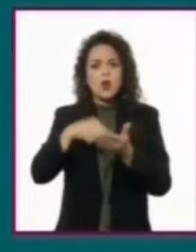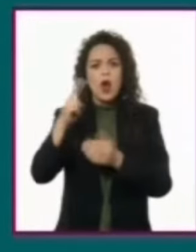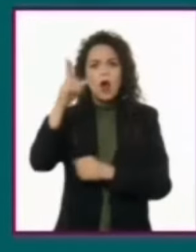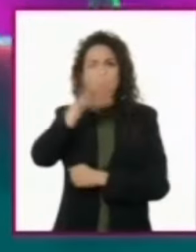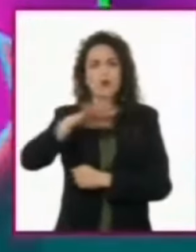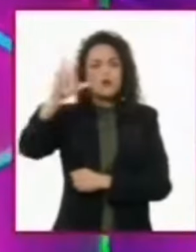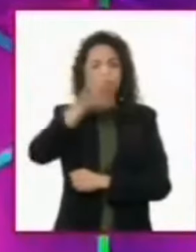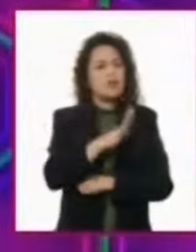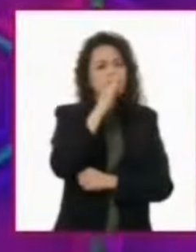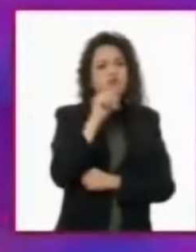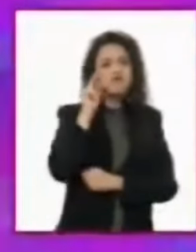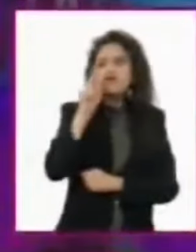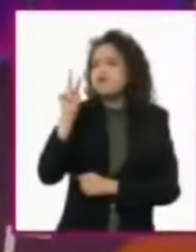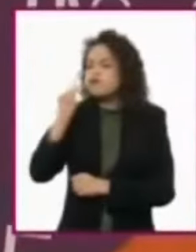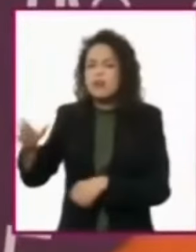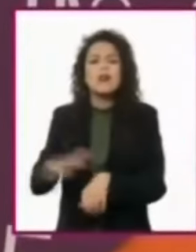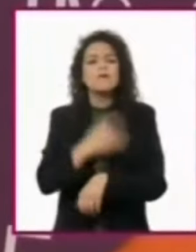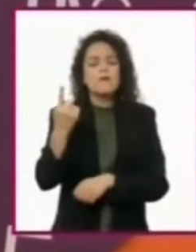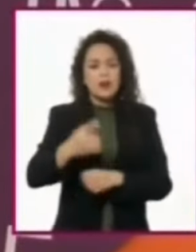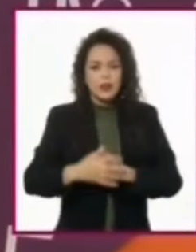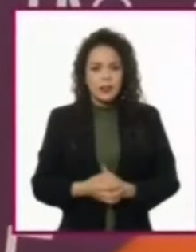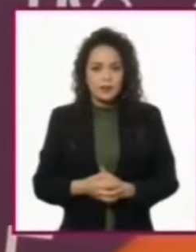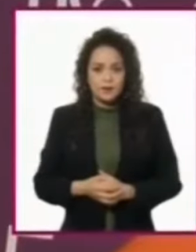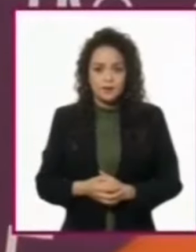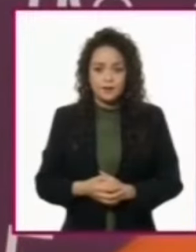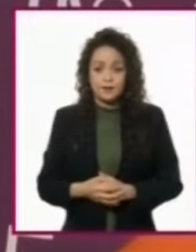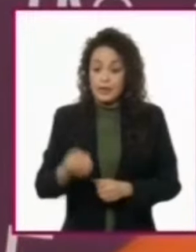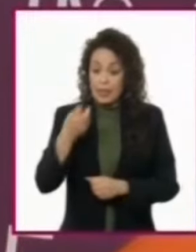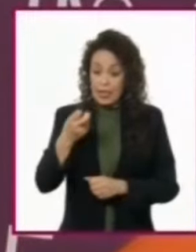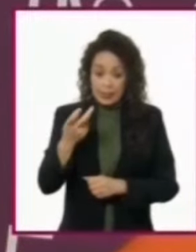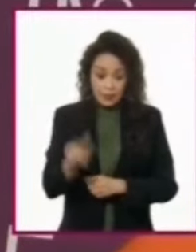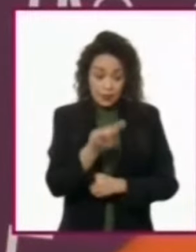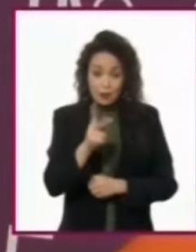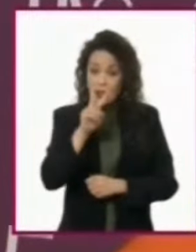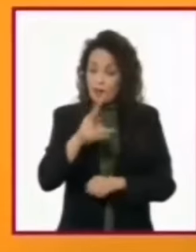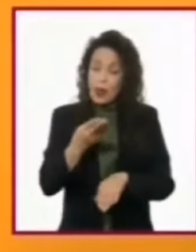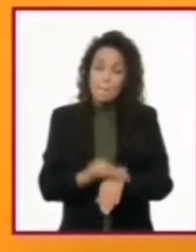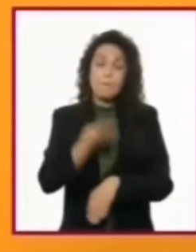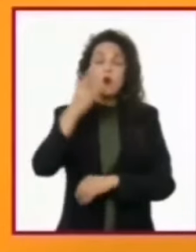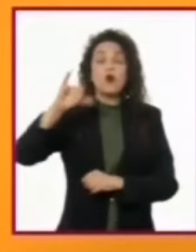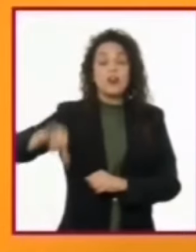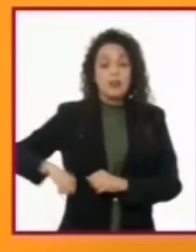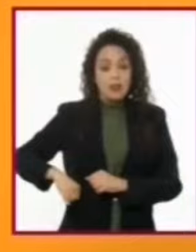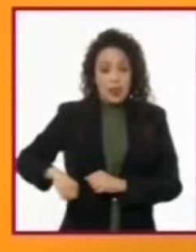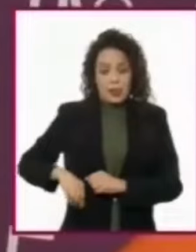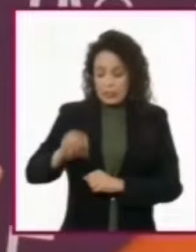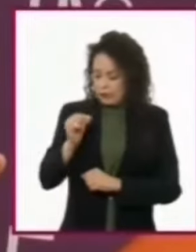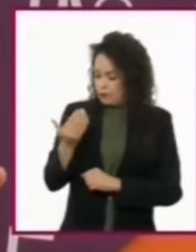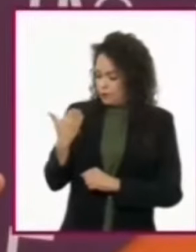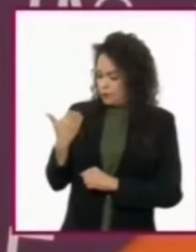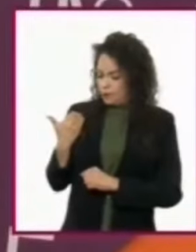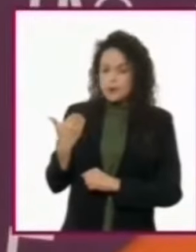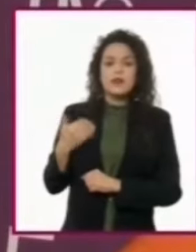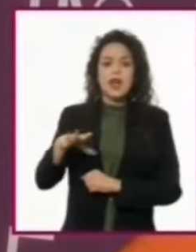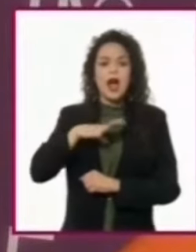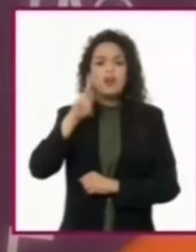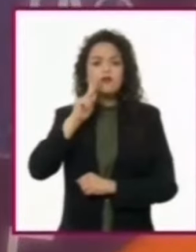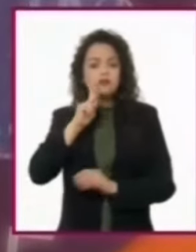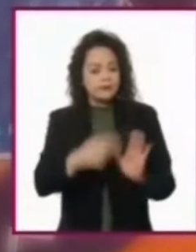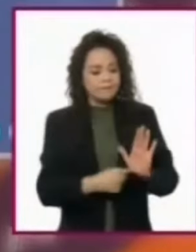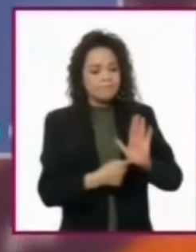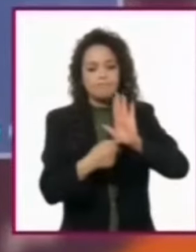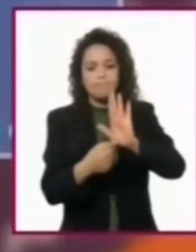Esas preguntas son muy interesantes, Algunos datos recientes aportan evidencias